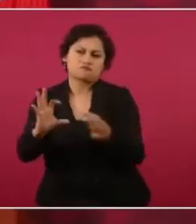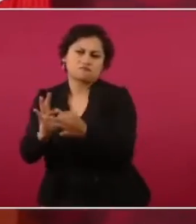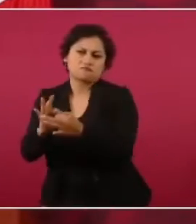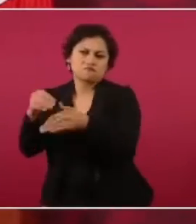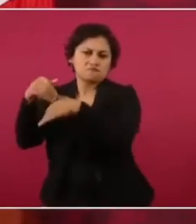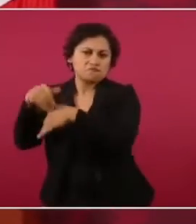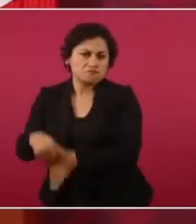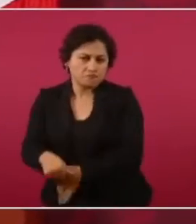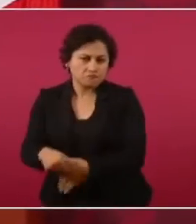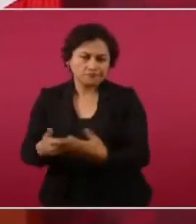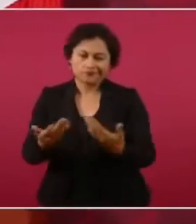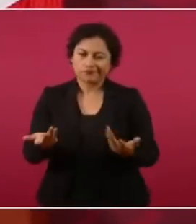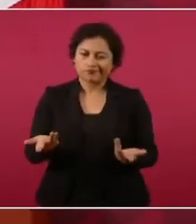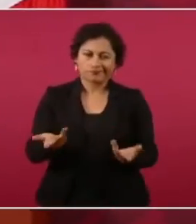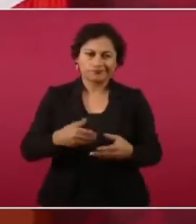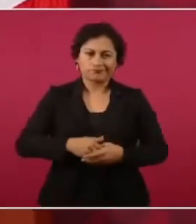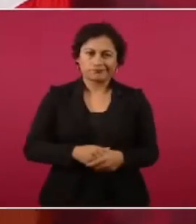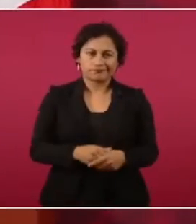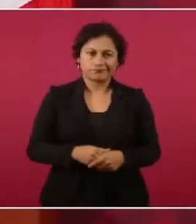como